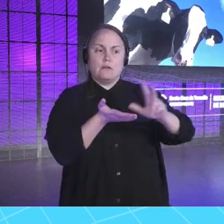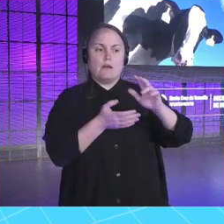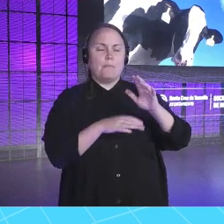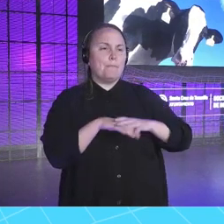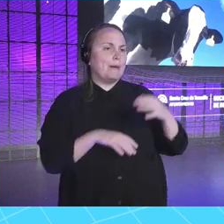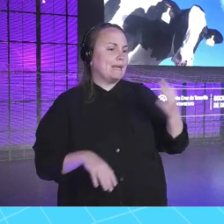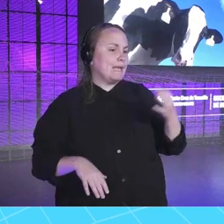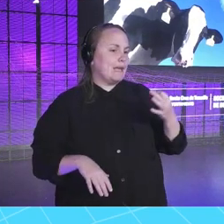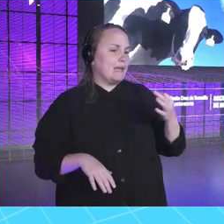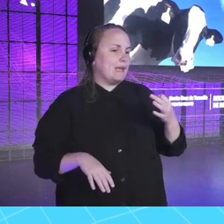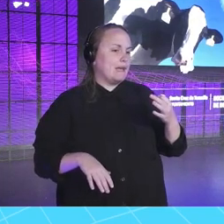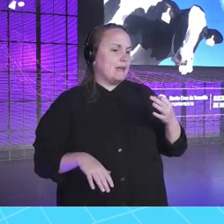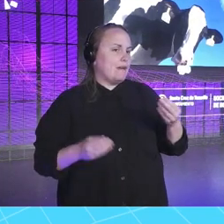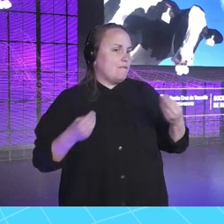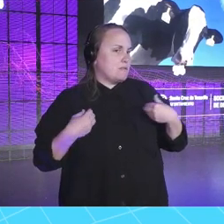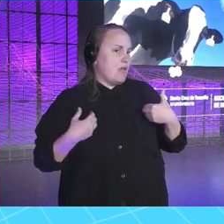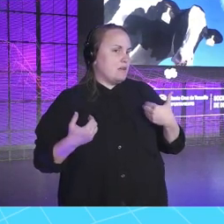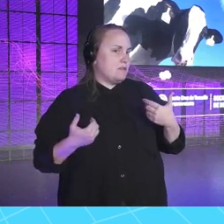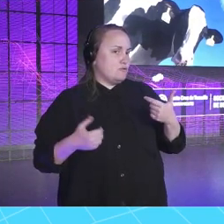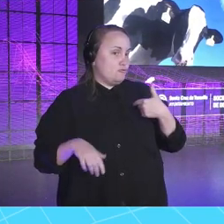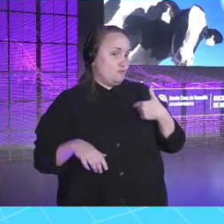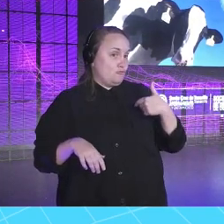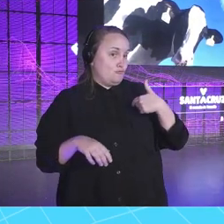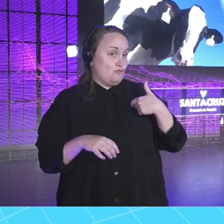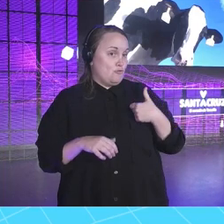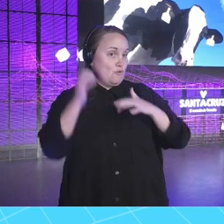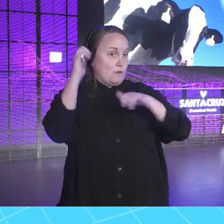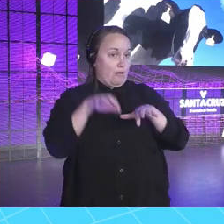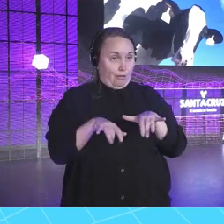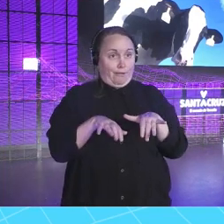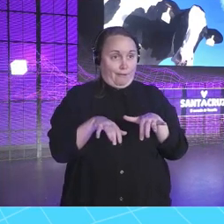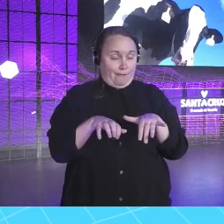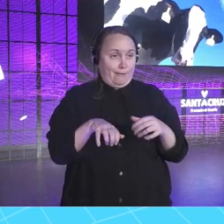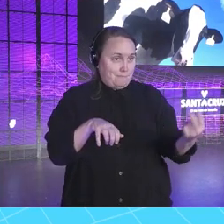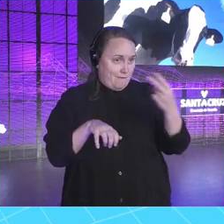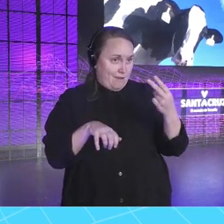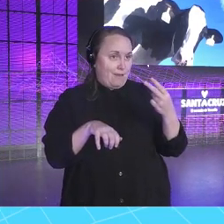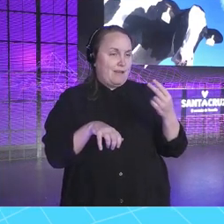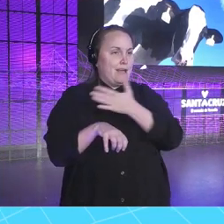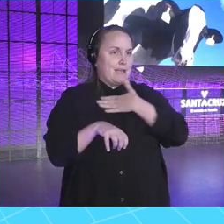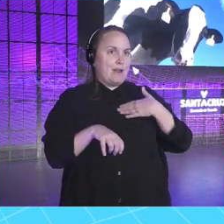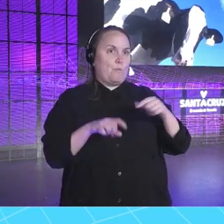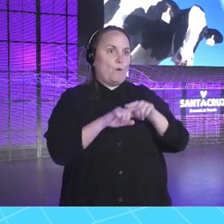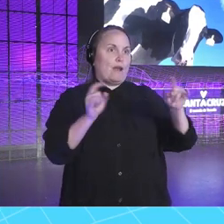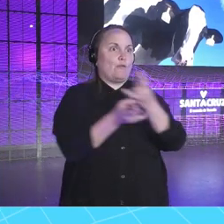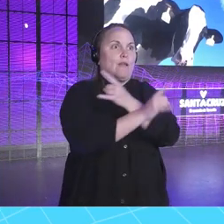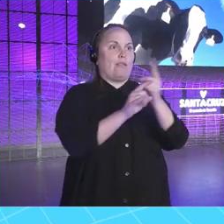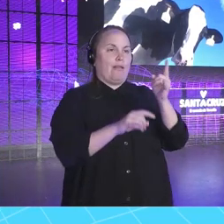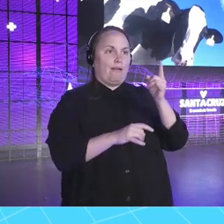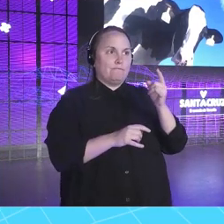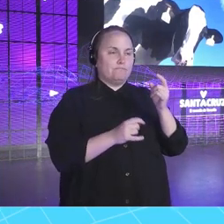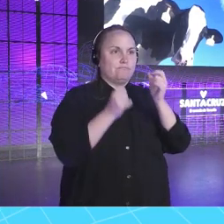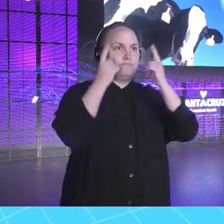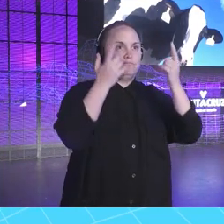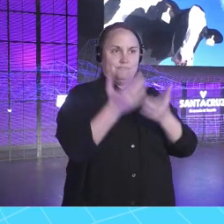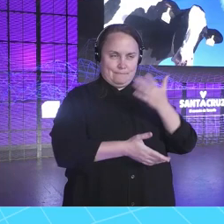para que hagan algo en nuestra O sea que en plan que yo que me pasó todo el día delante un ordenador me ves ahí vale Así descubro la naturaleza vale vale perfecto pues